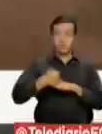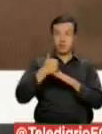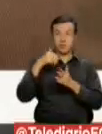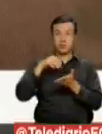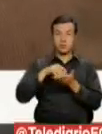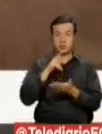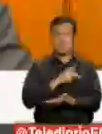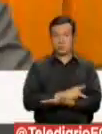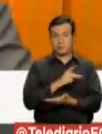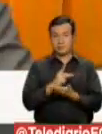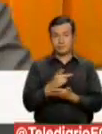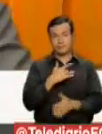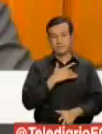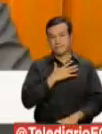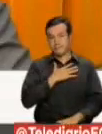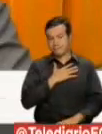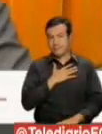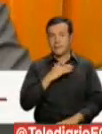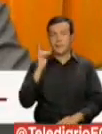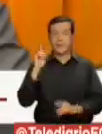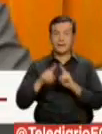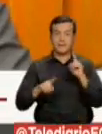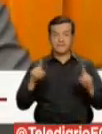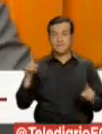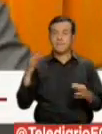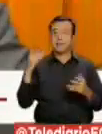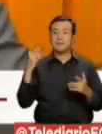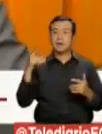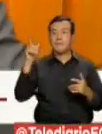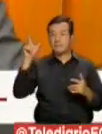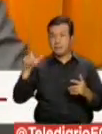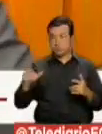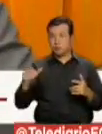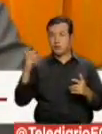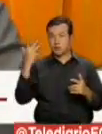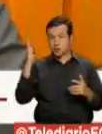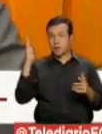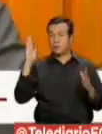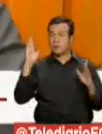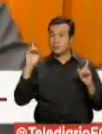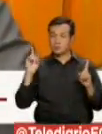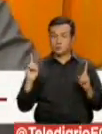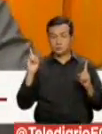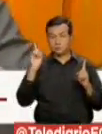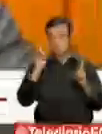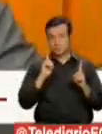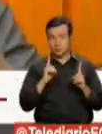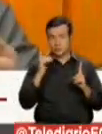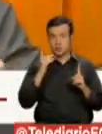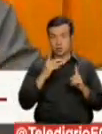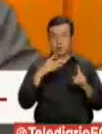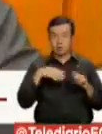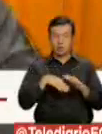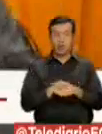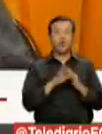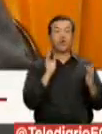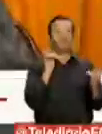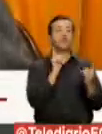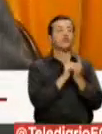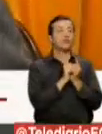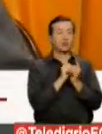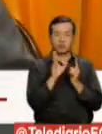Justicia. Lastimosamente, a veces esperan que esa persona necesariamente tenga ya un contacto,